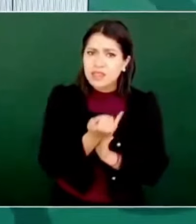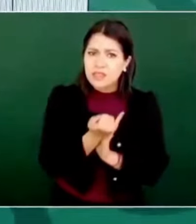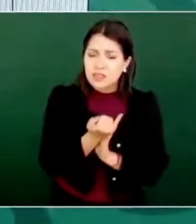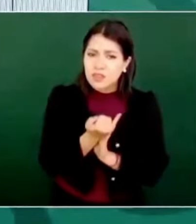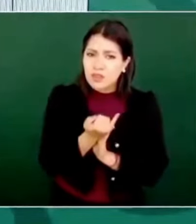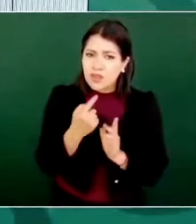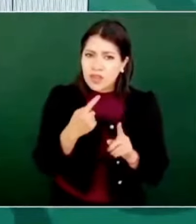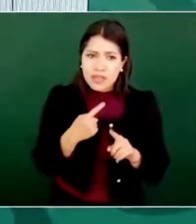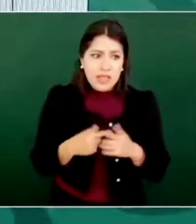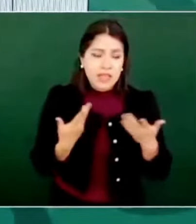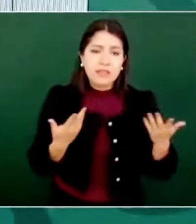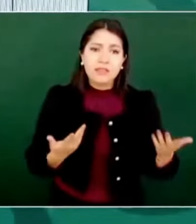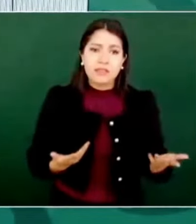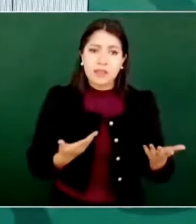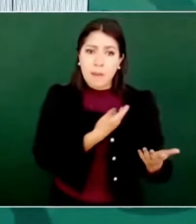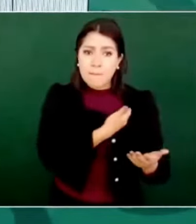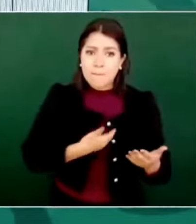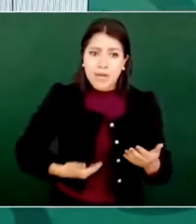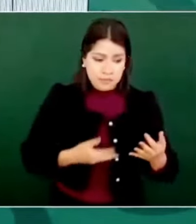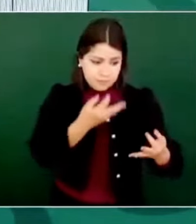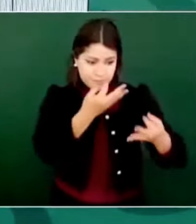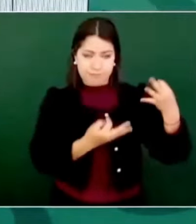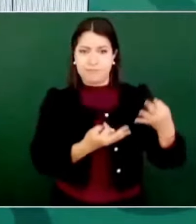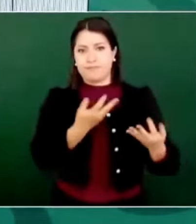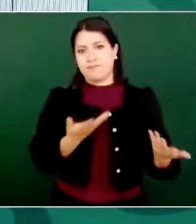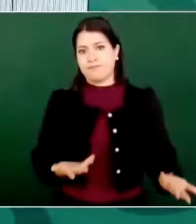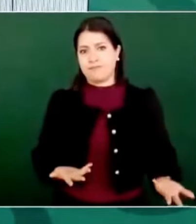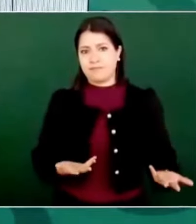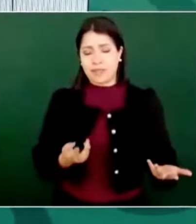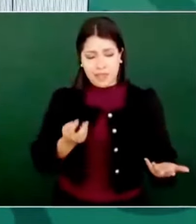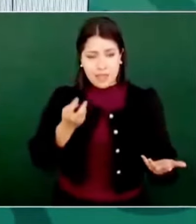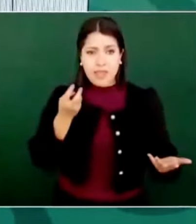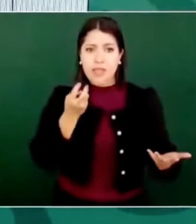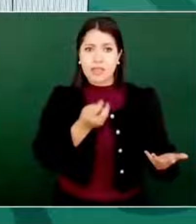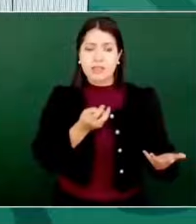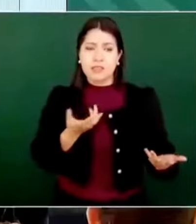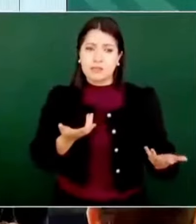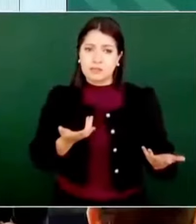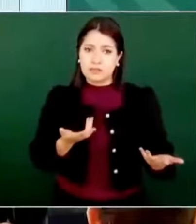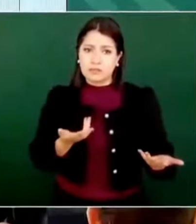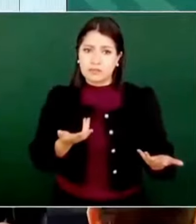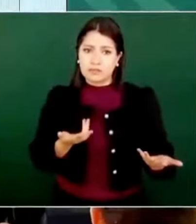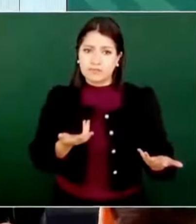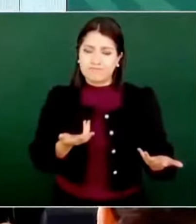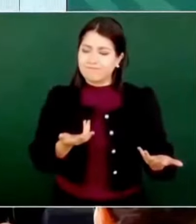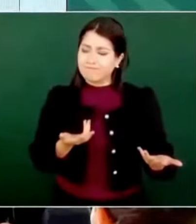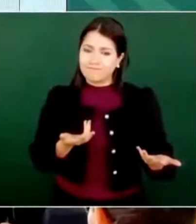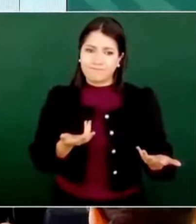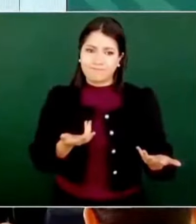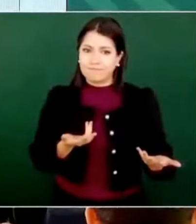corte eso no es de